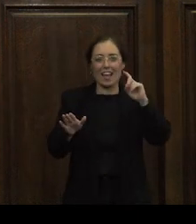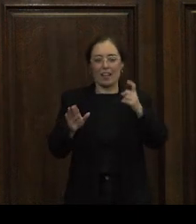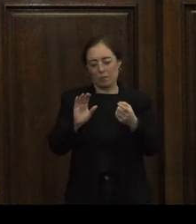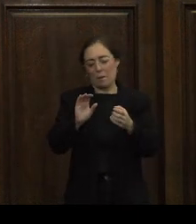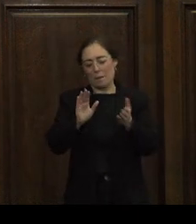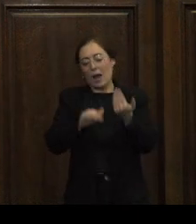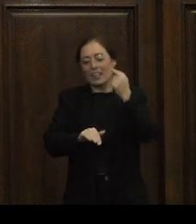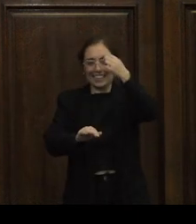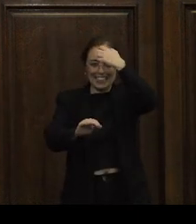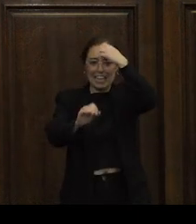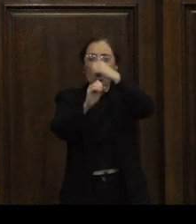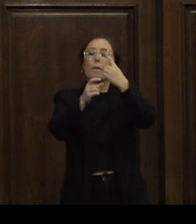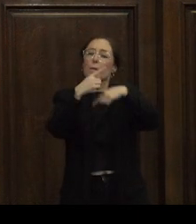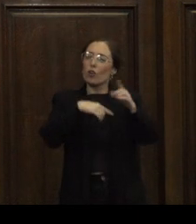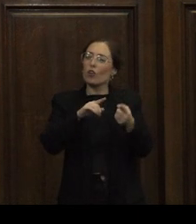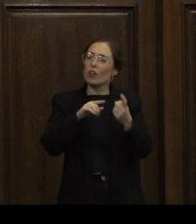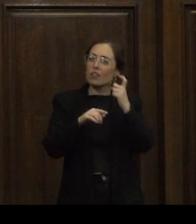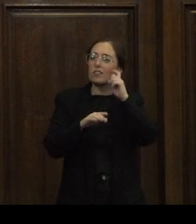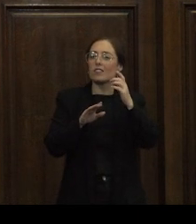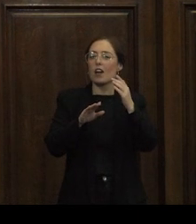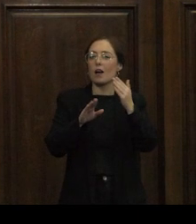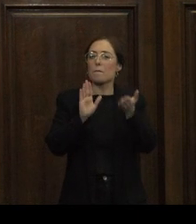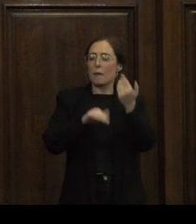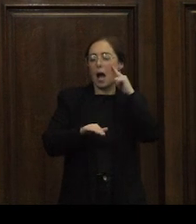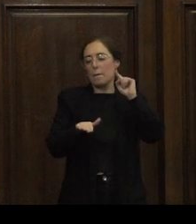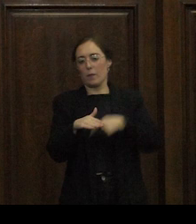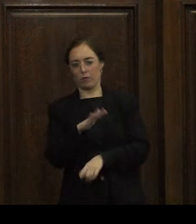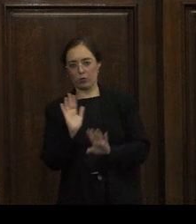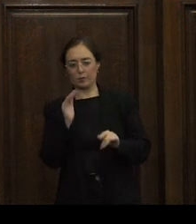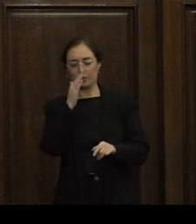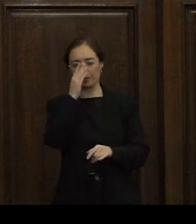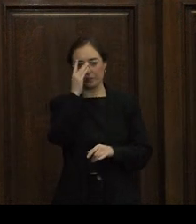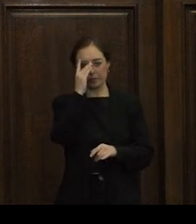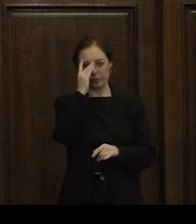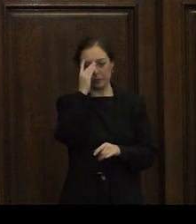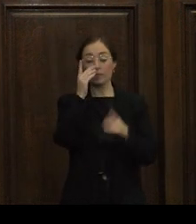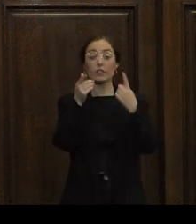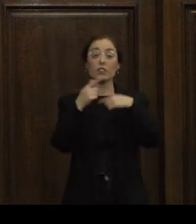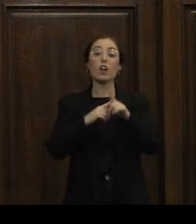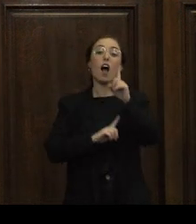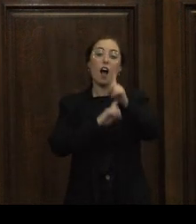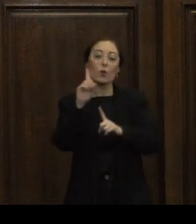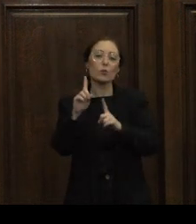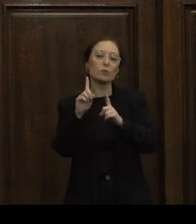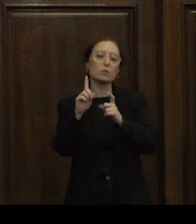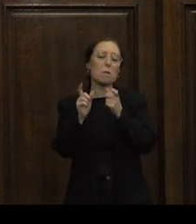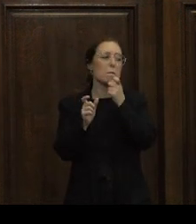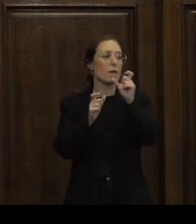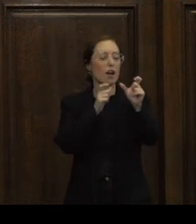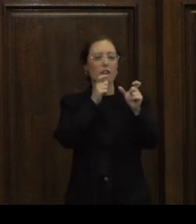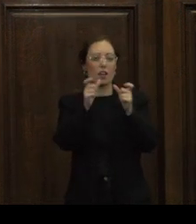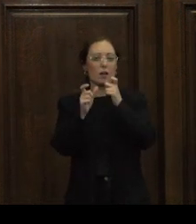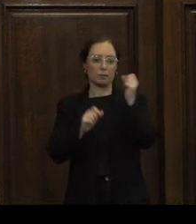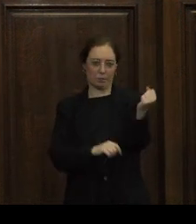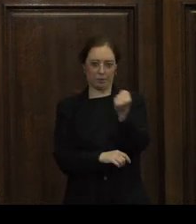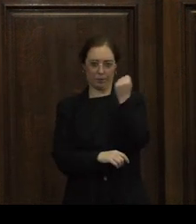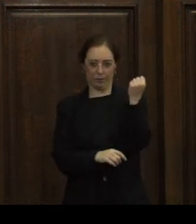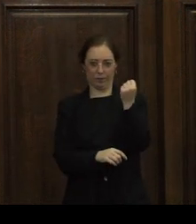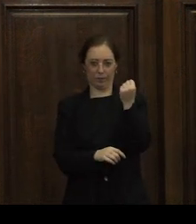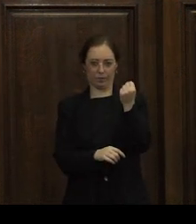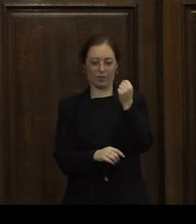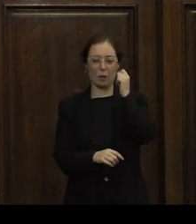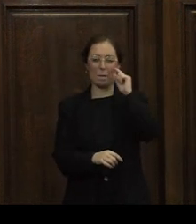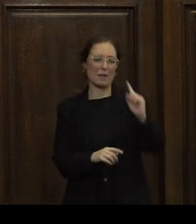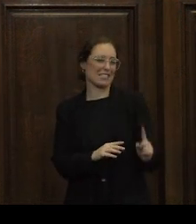a sondear e indagar más adentro. En ese sentido, aquí tenemos algunas palabras claves, ¿no? De los